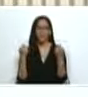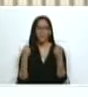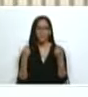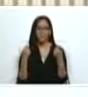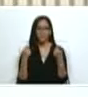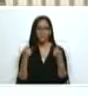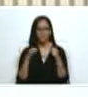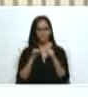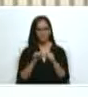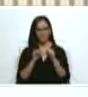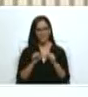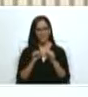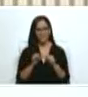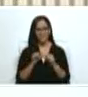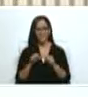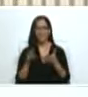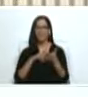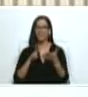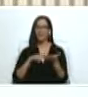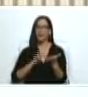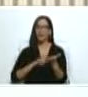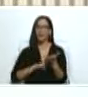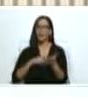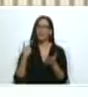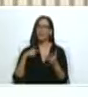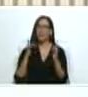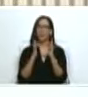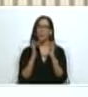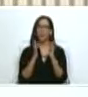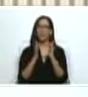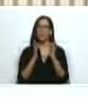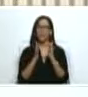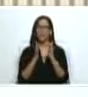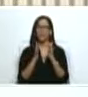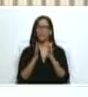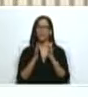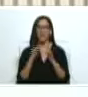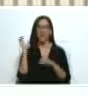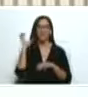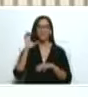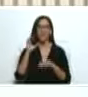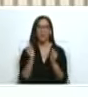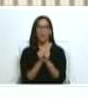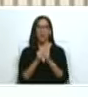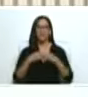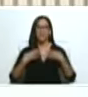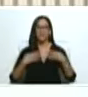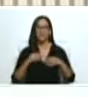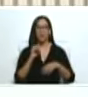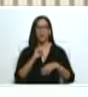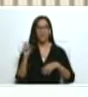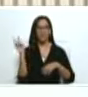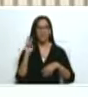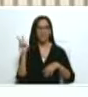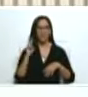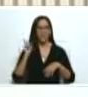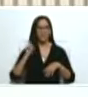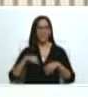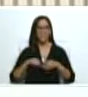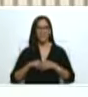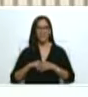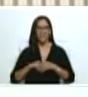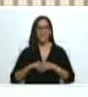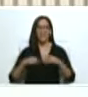Y a seguir leyendo la realidad. Tenemos un pase a el estado Anzoátegui, el oriente de Venezuela también.